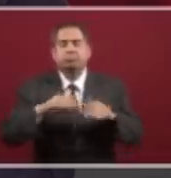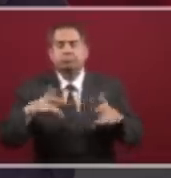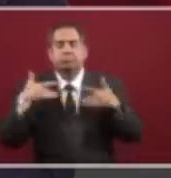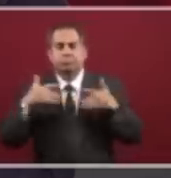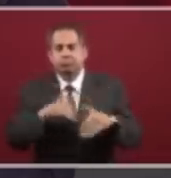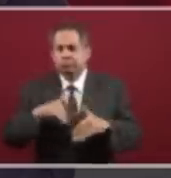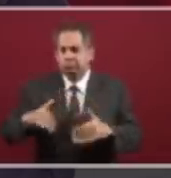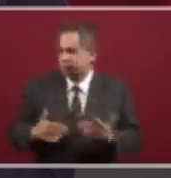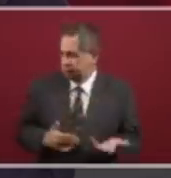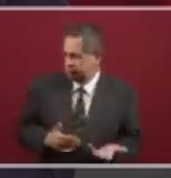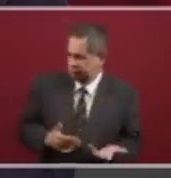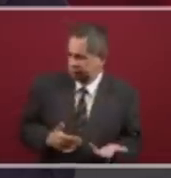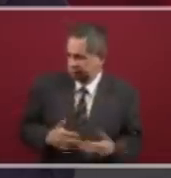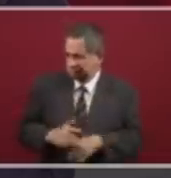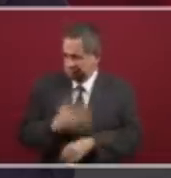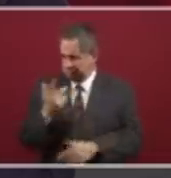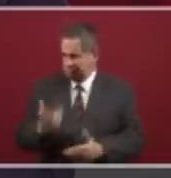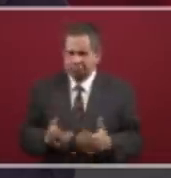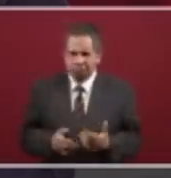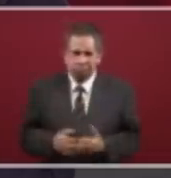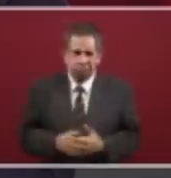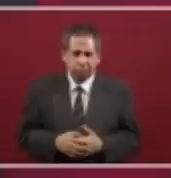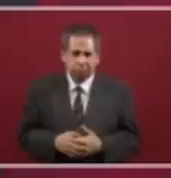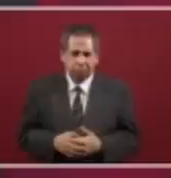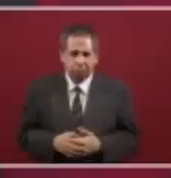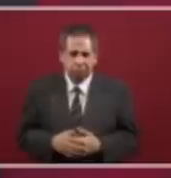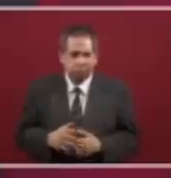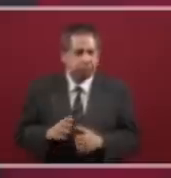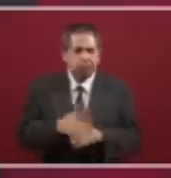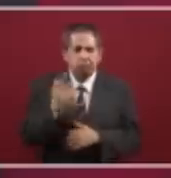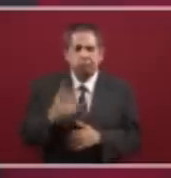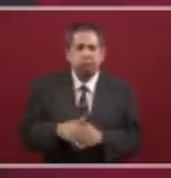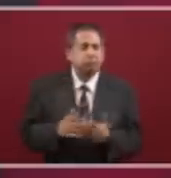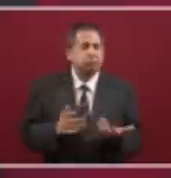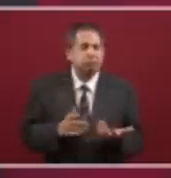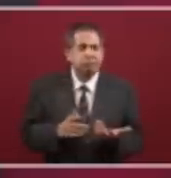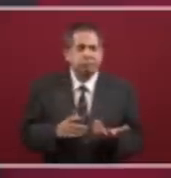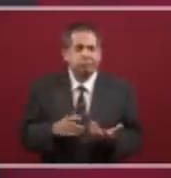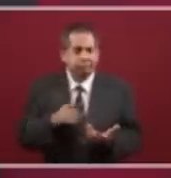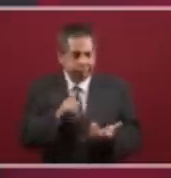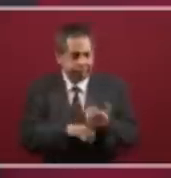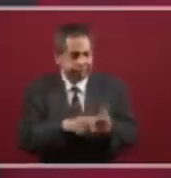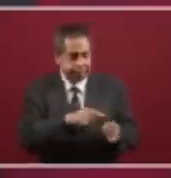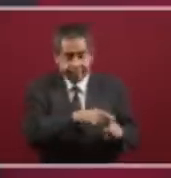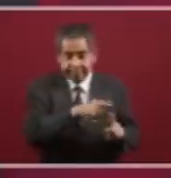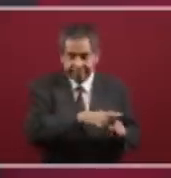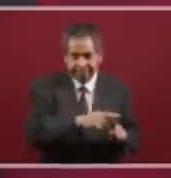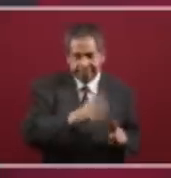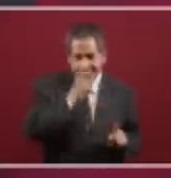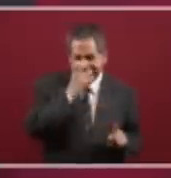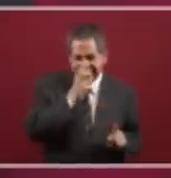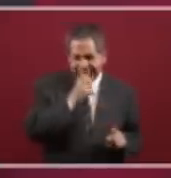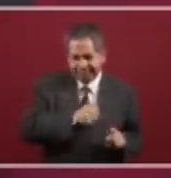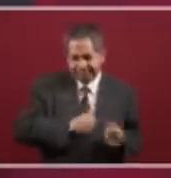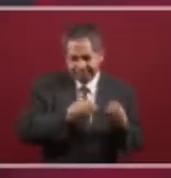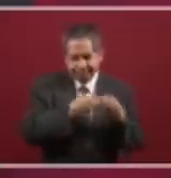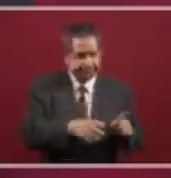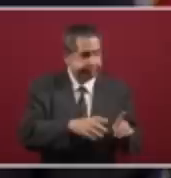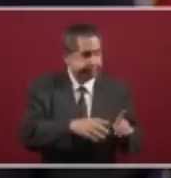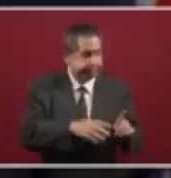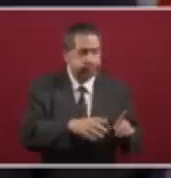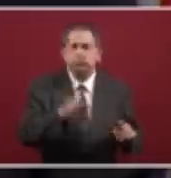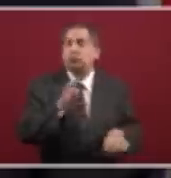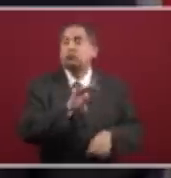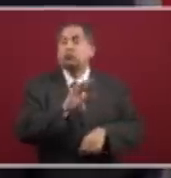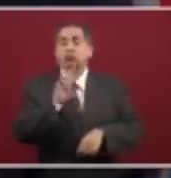por qué la utilización de hechos tan tristes con propósitos electorales